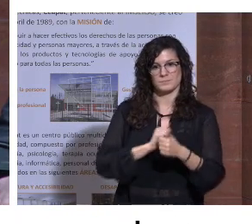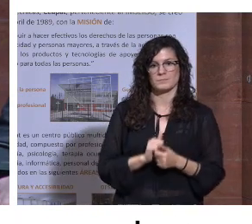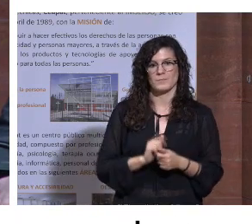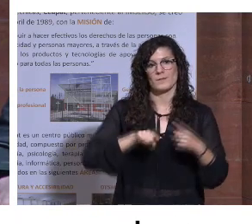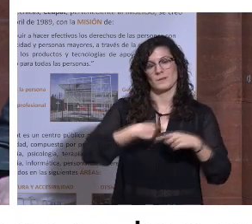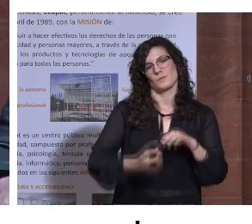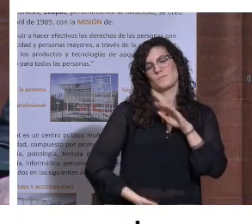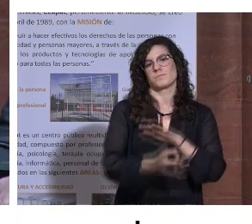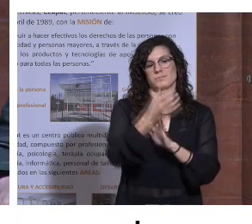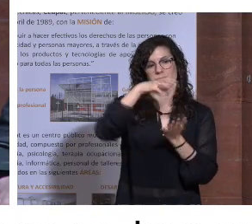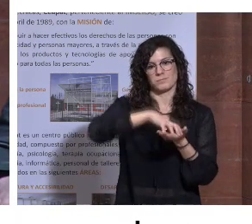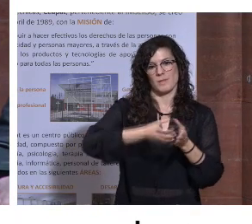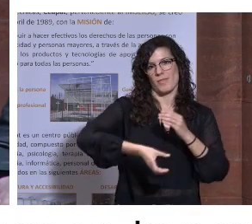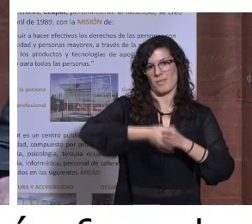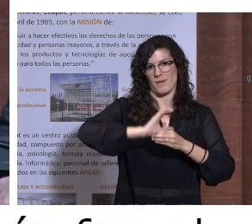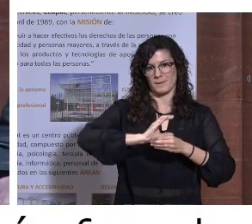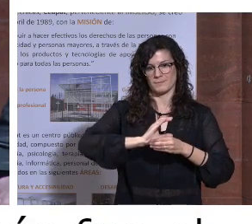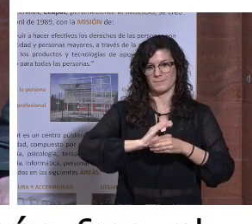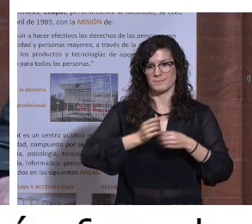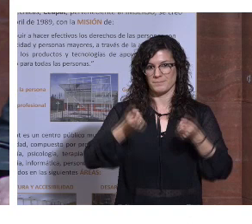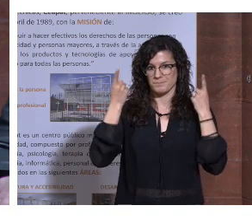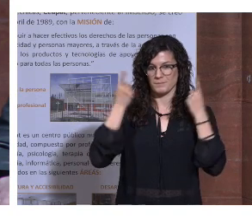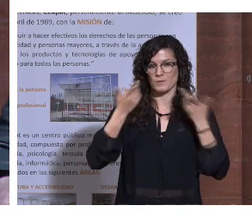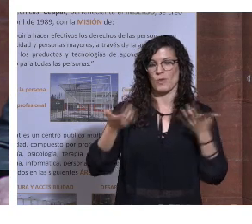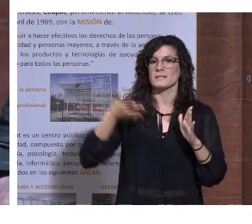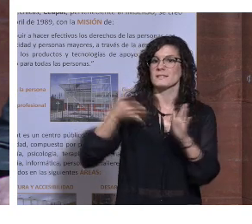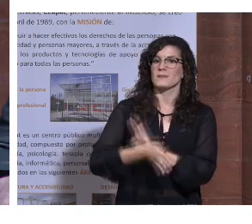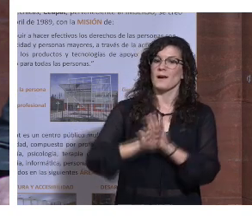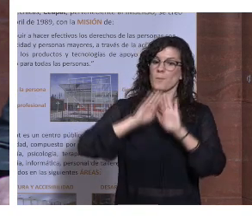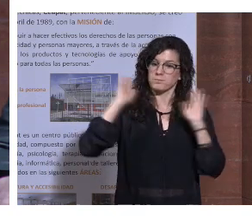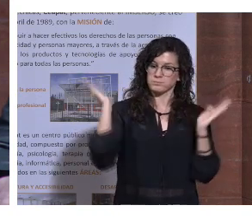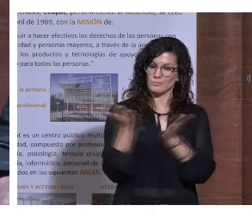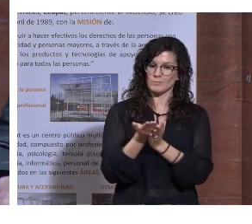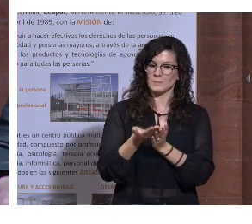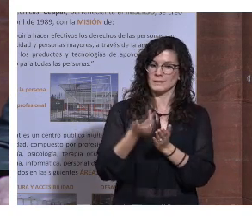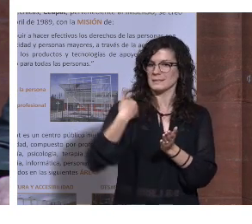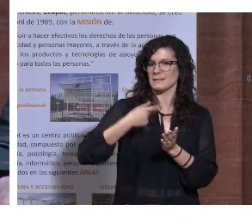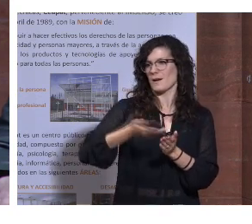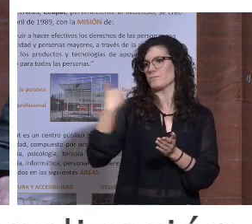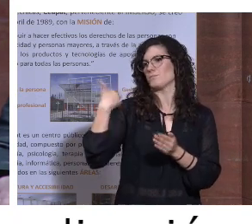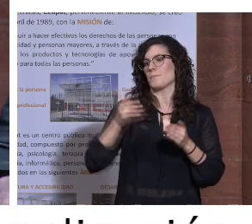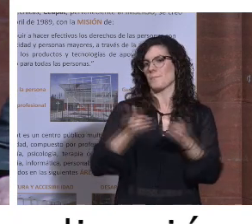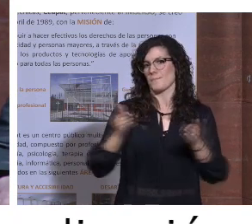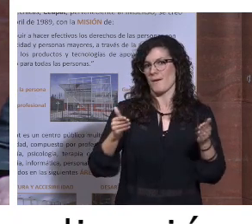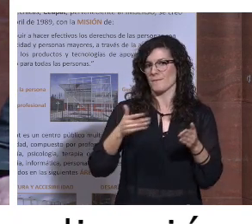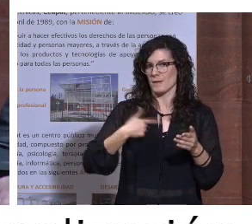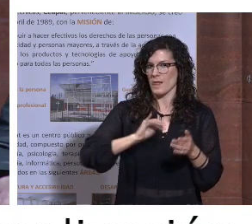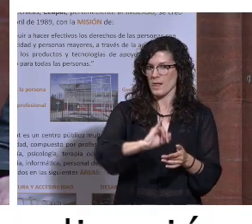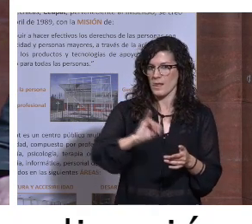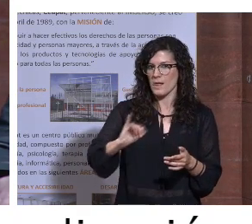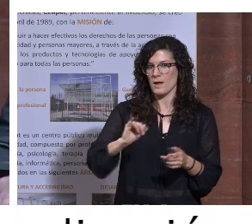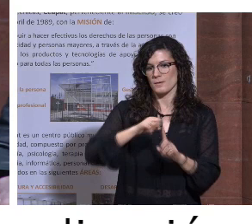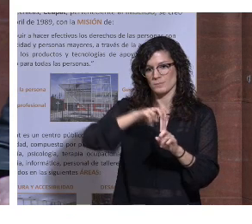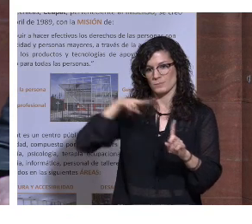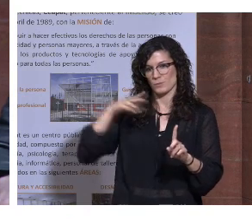CEAPAT. Quiere decirse que la internacionalización estuvo desde el primer momento en nuestra visión y